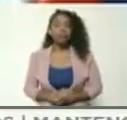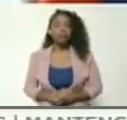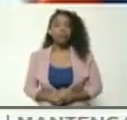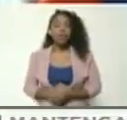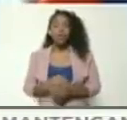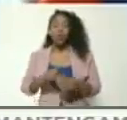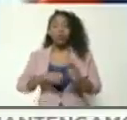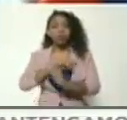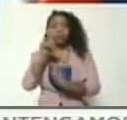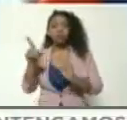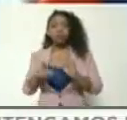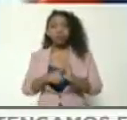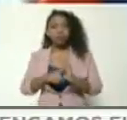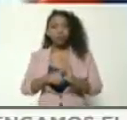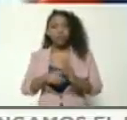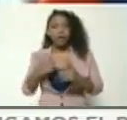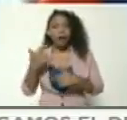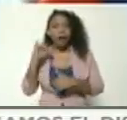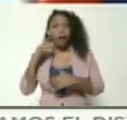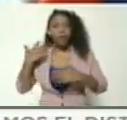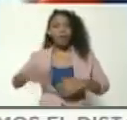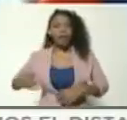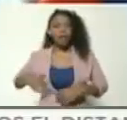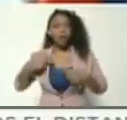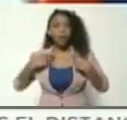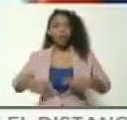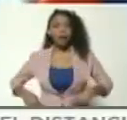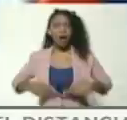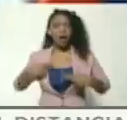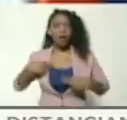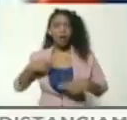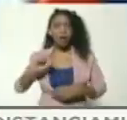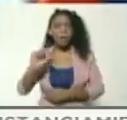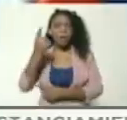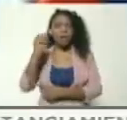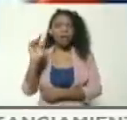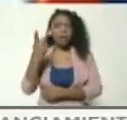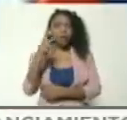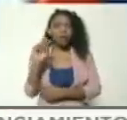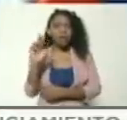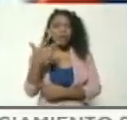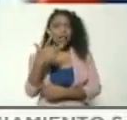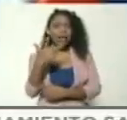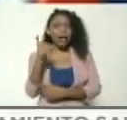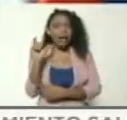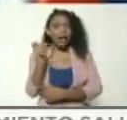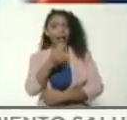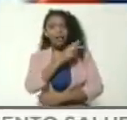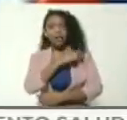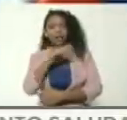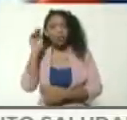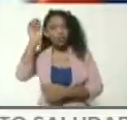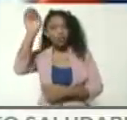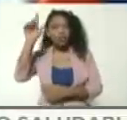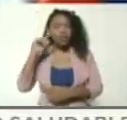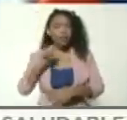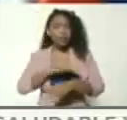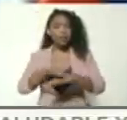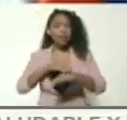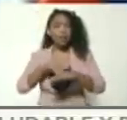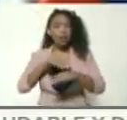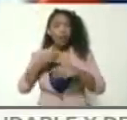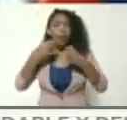Totalmente garantizados los derechos humanos de primera, segunda, tercera generación, y inclusive el Ministerio Público ha